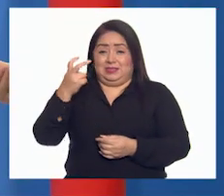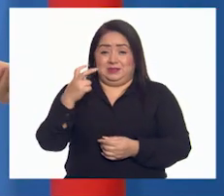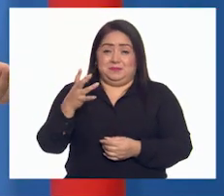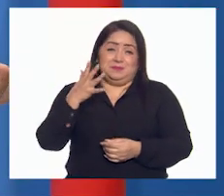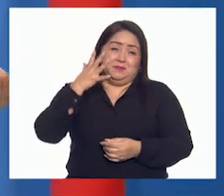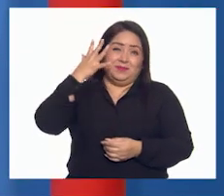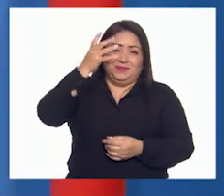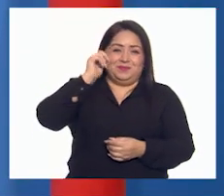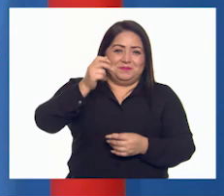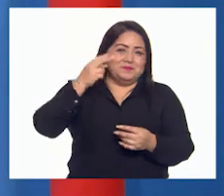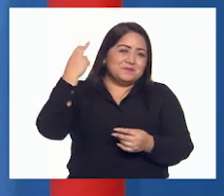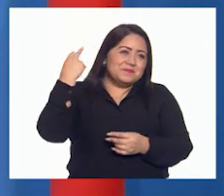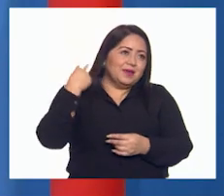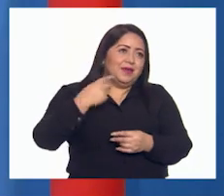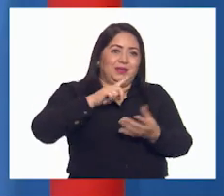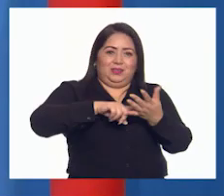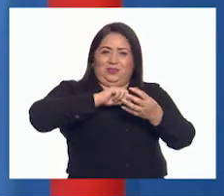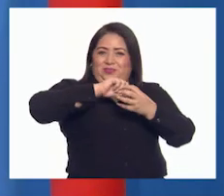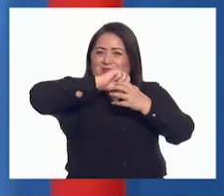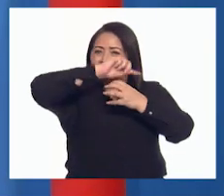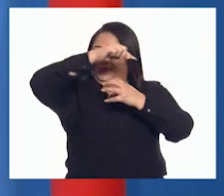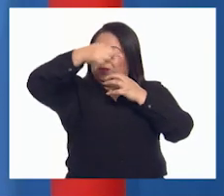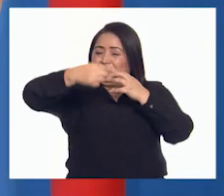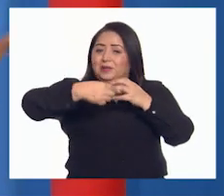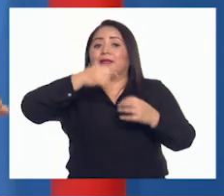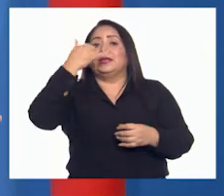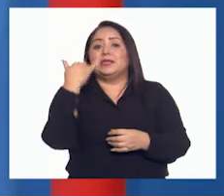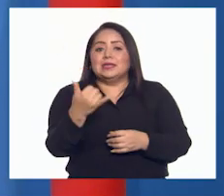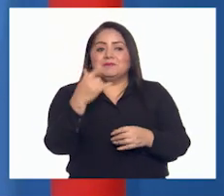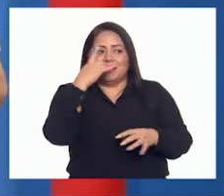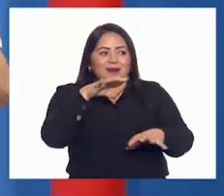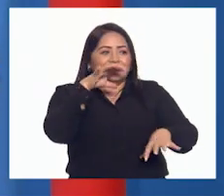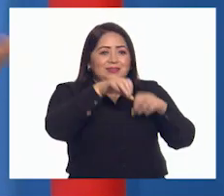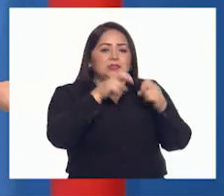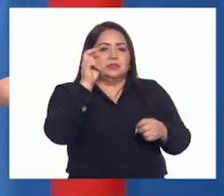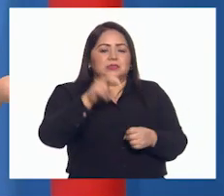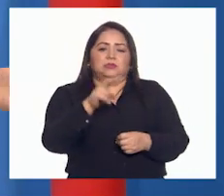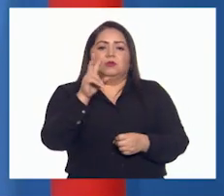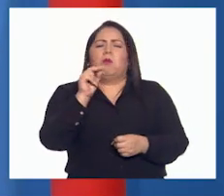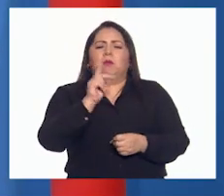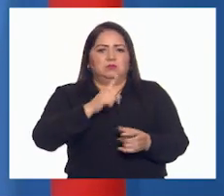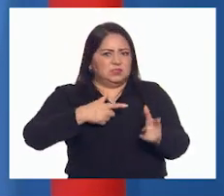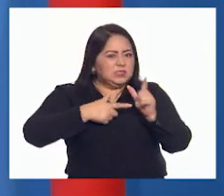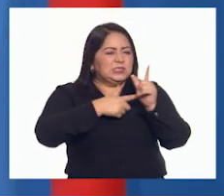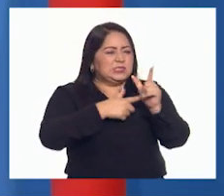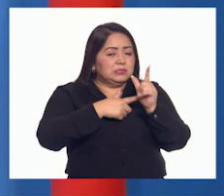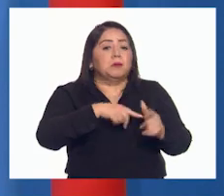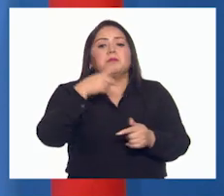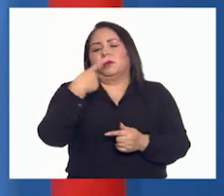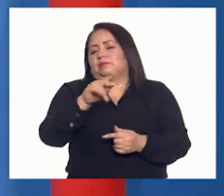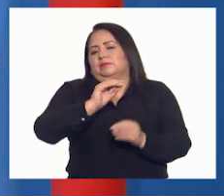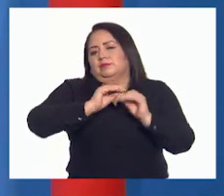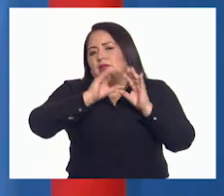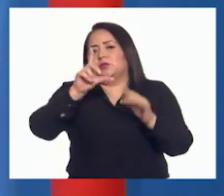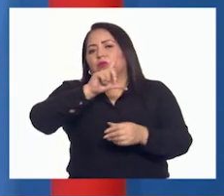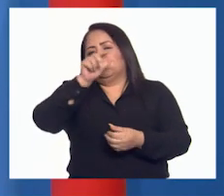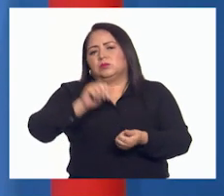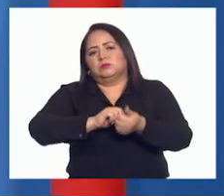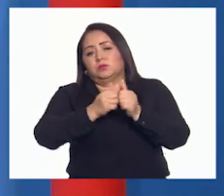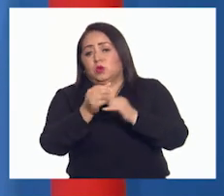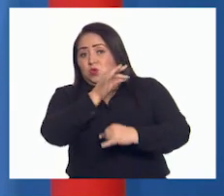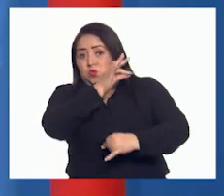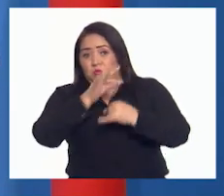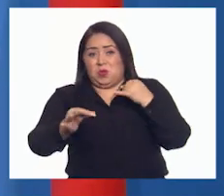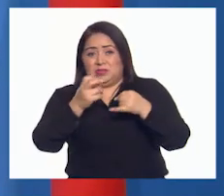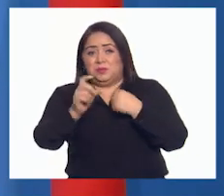viajes de exploración hacia todo el continente americano y las conquistas fueron inevitables y, por supuesto, trajeron como